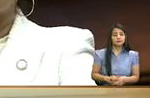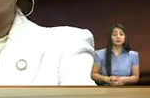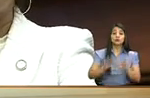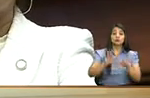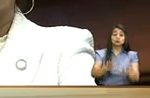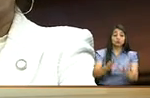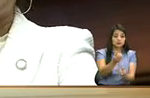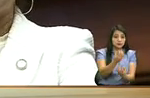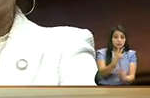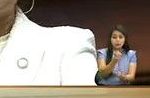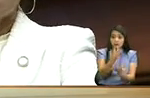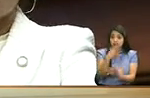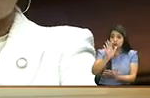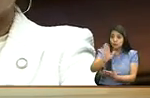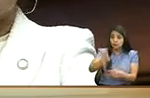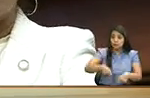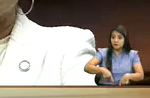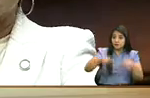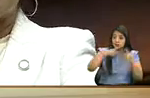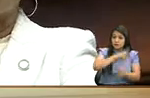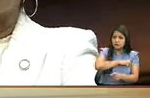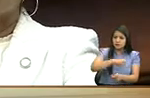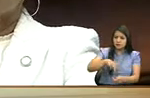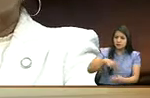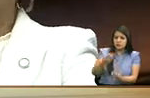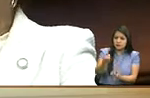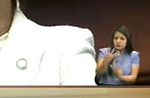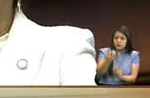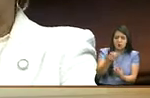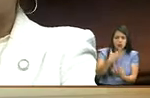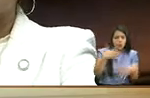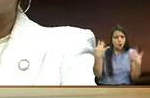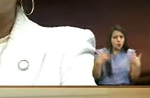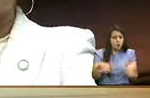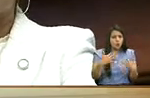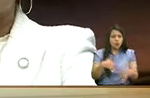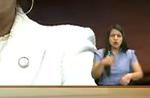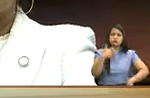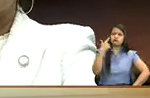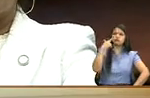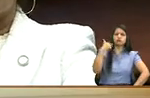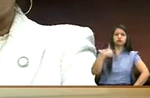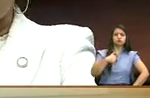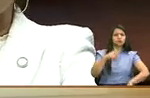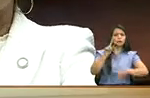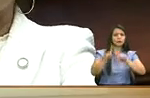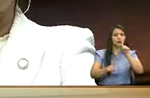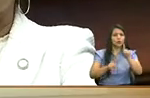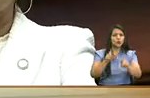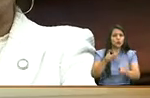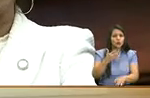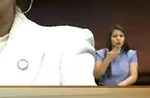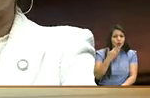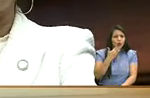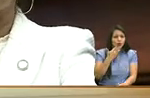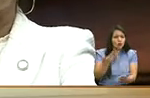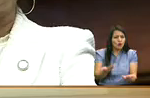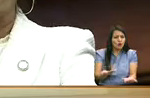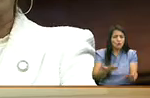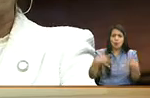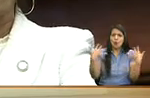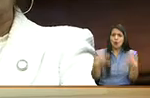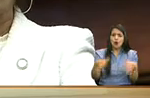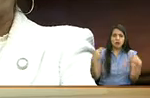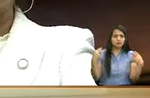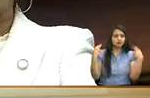sus historias personales, me he preguntado más de una vez cómo se forja ese espíritu